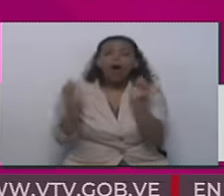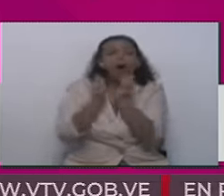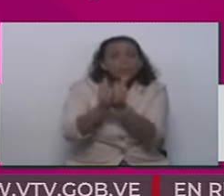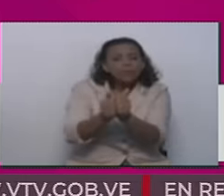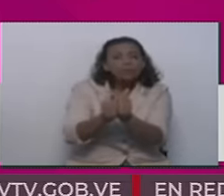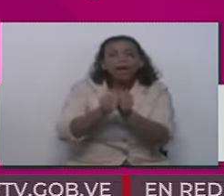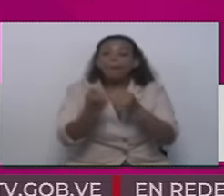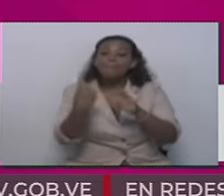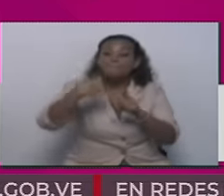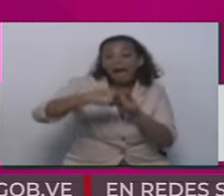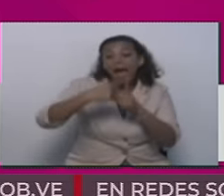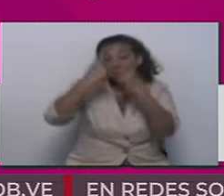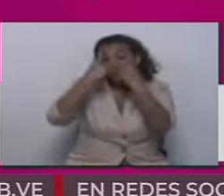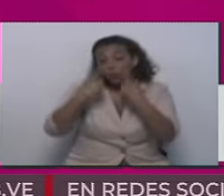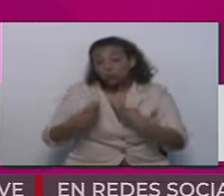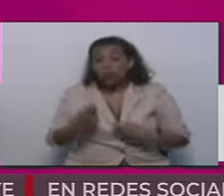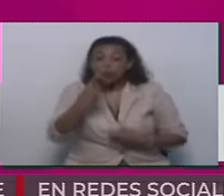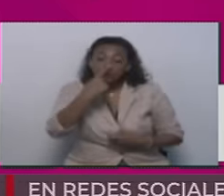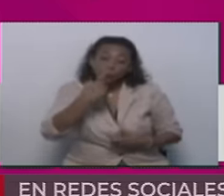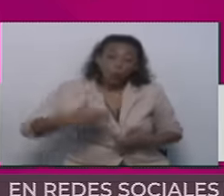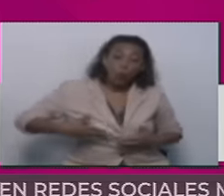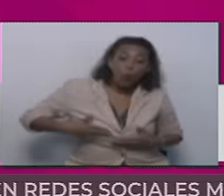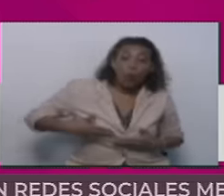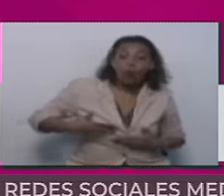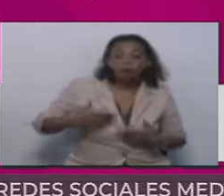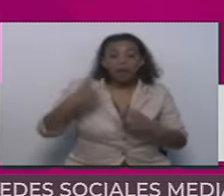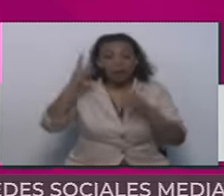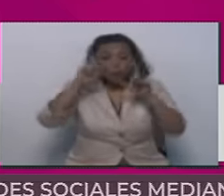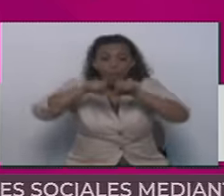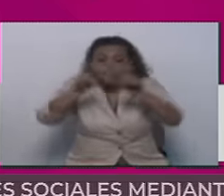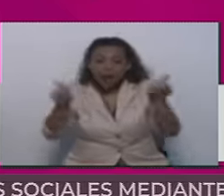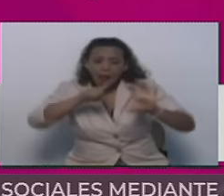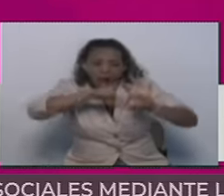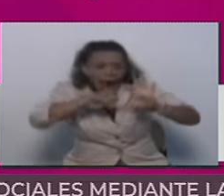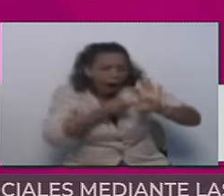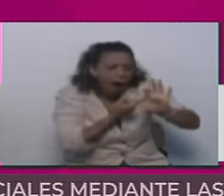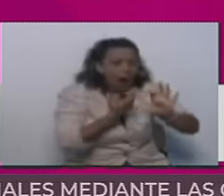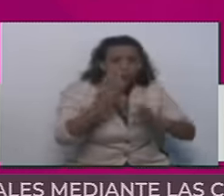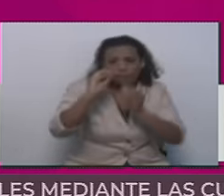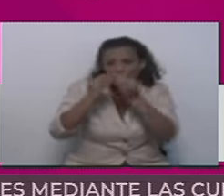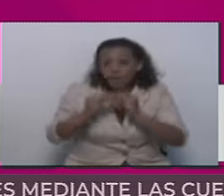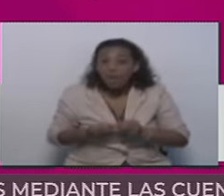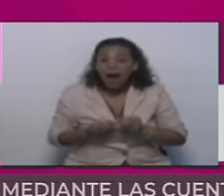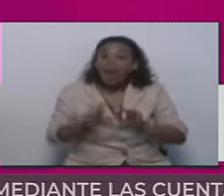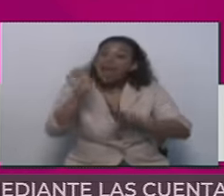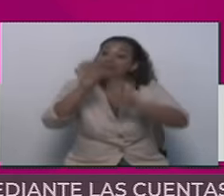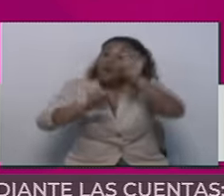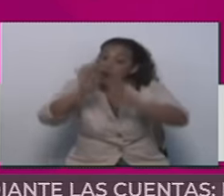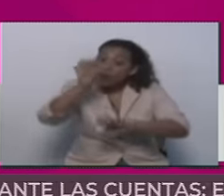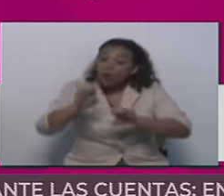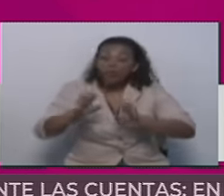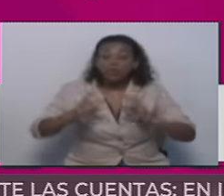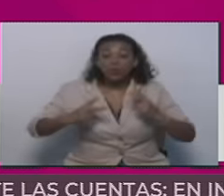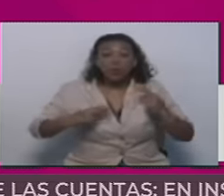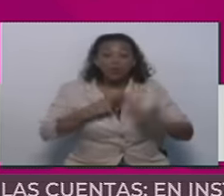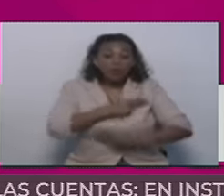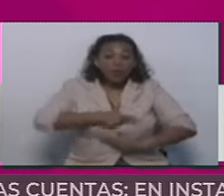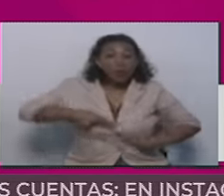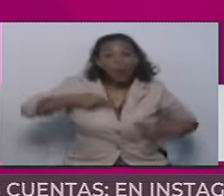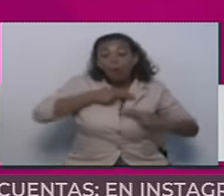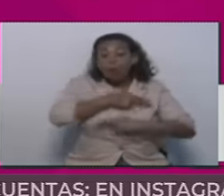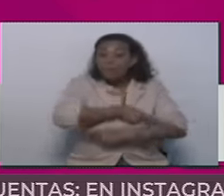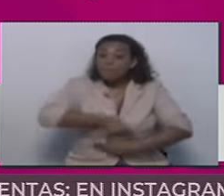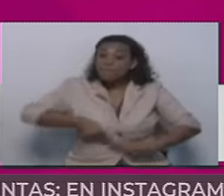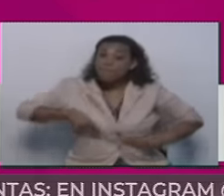bueno, además del diagnóstico de ginecología y obstetricia, el ecomamario, la mamografía, por supuesto la evaluación hormonal de nuestras mujeres